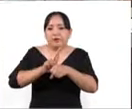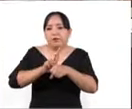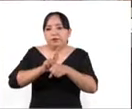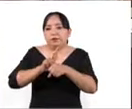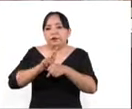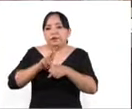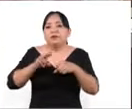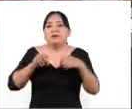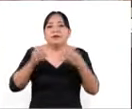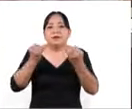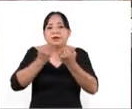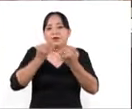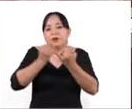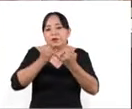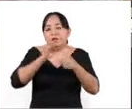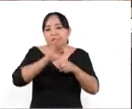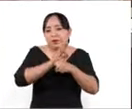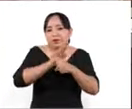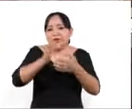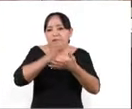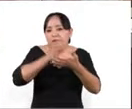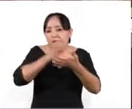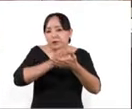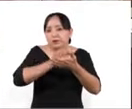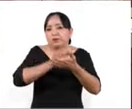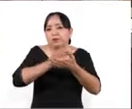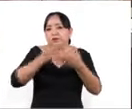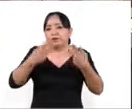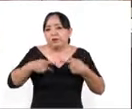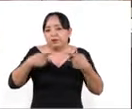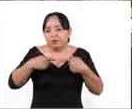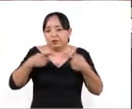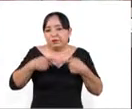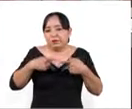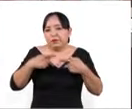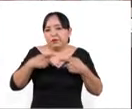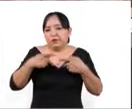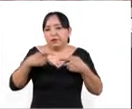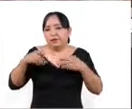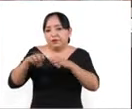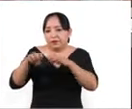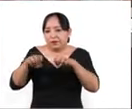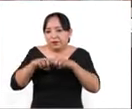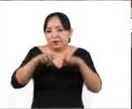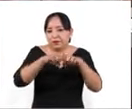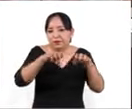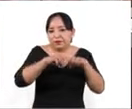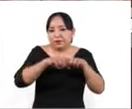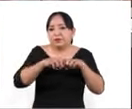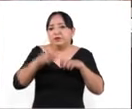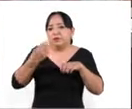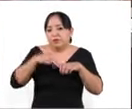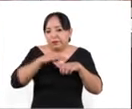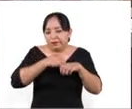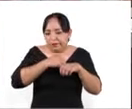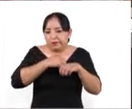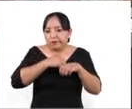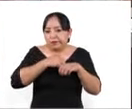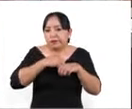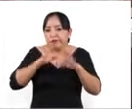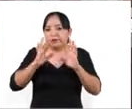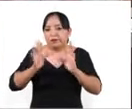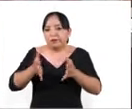Ciudadana del Gobierno de México. Tiene que hacerse, digamos, los últimos detalles, pero está bastante